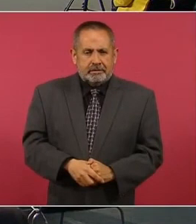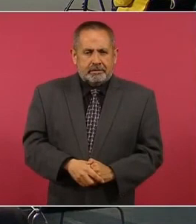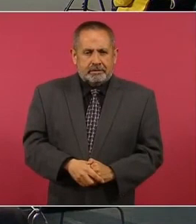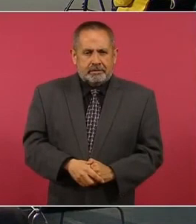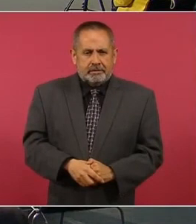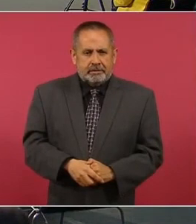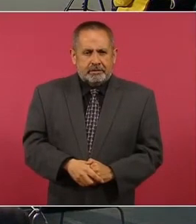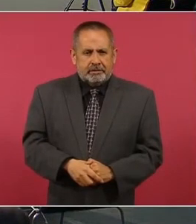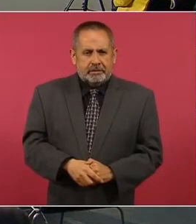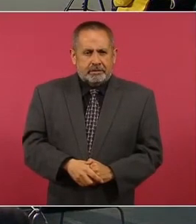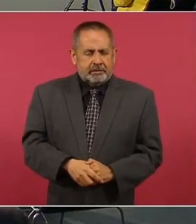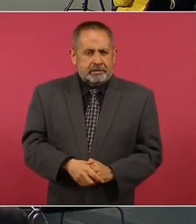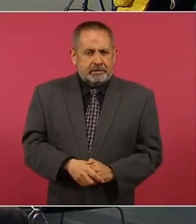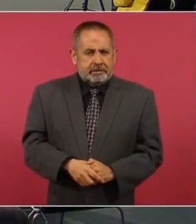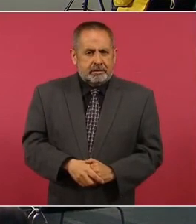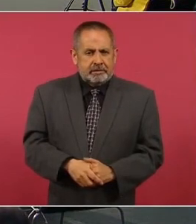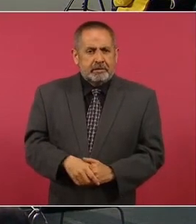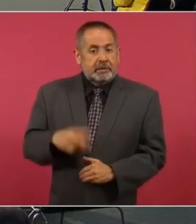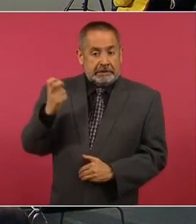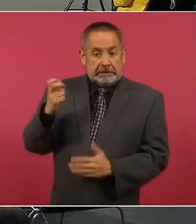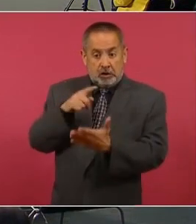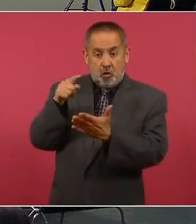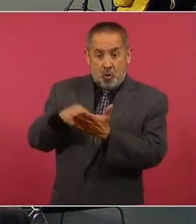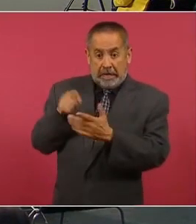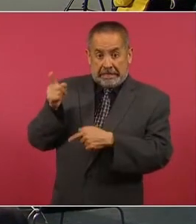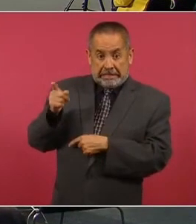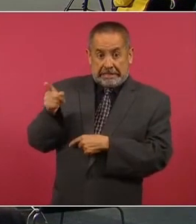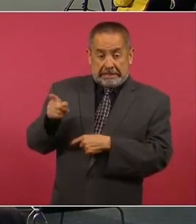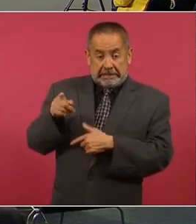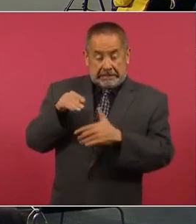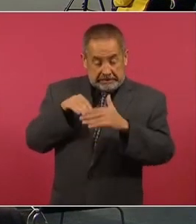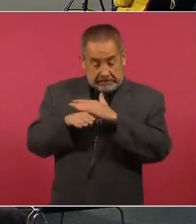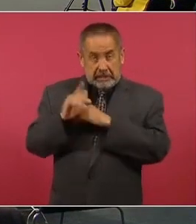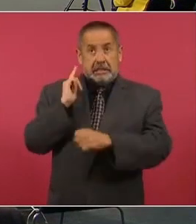Porque este sitio, que cuando se